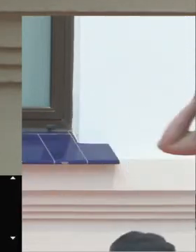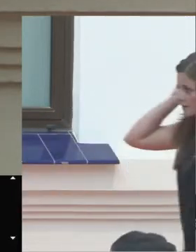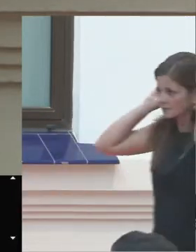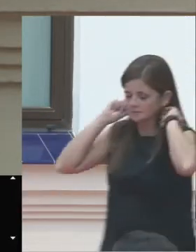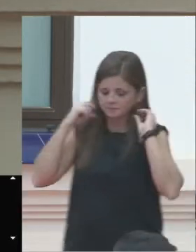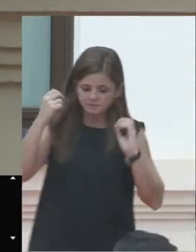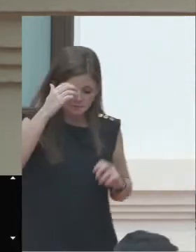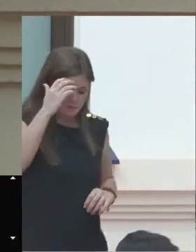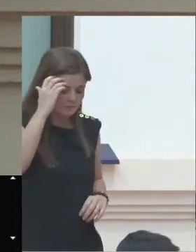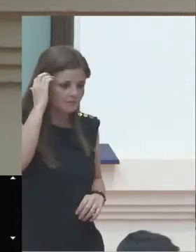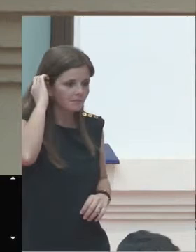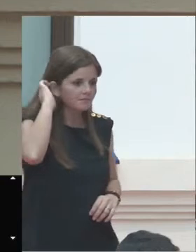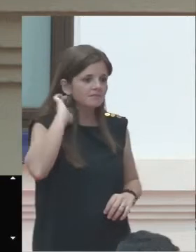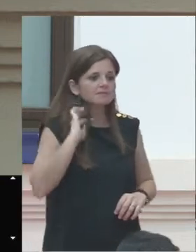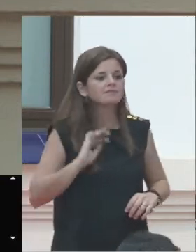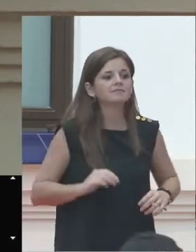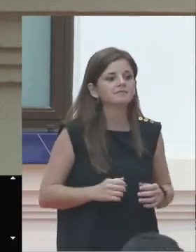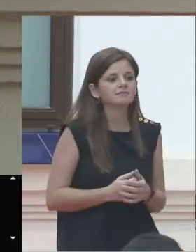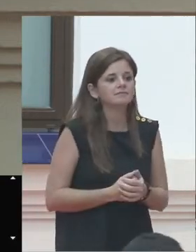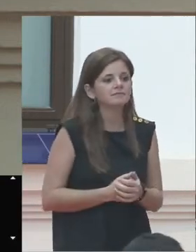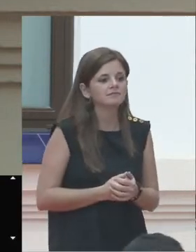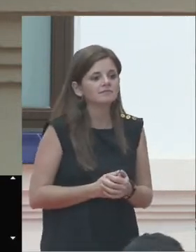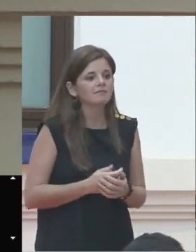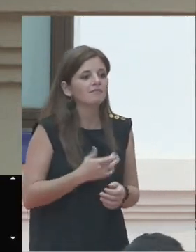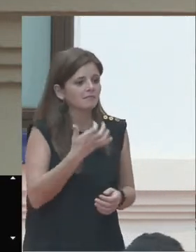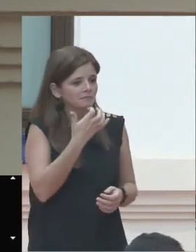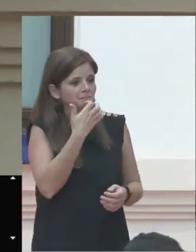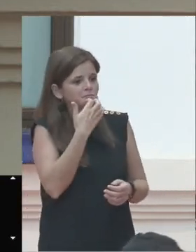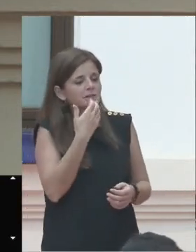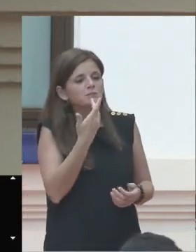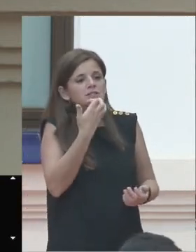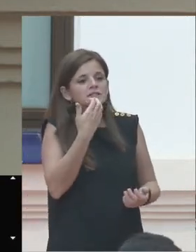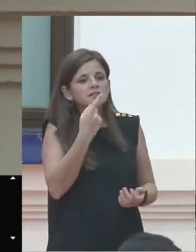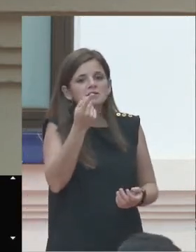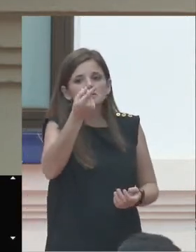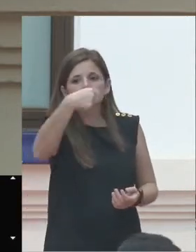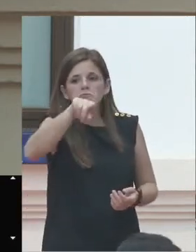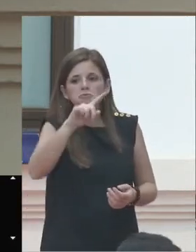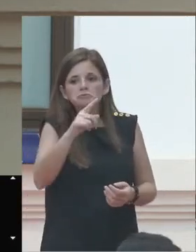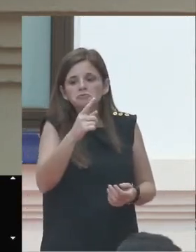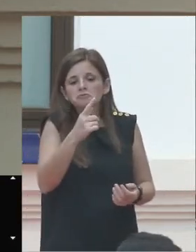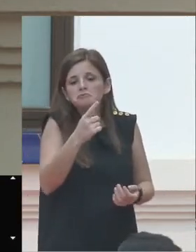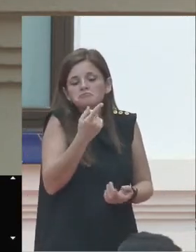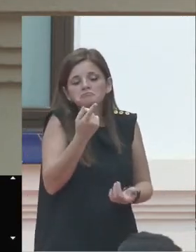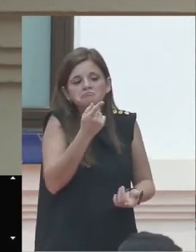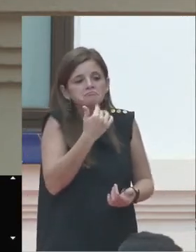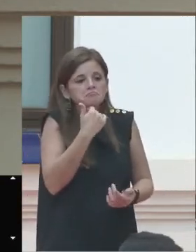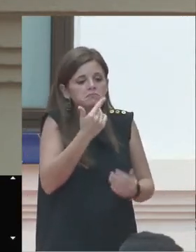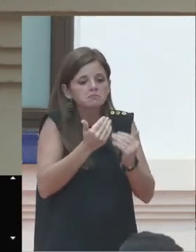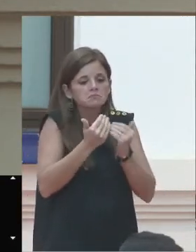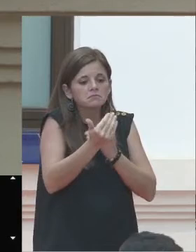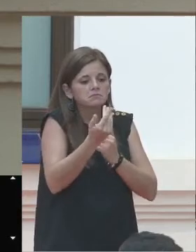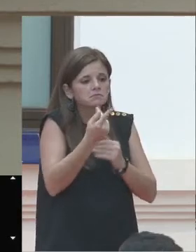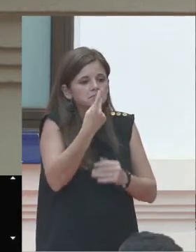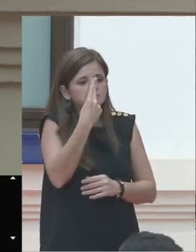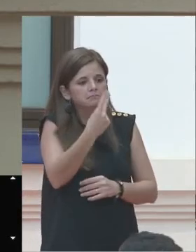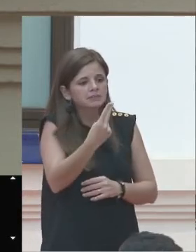en cuenta un ejemplo muy sencillo, si alguno de vosotros alguna vez visita un aeroclub, veréis